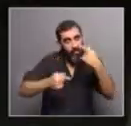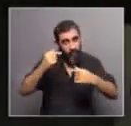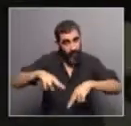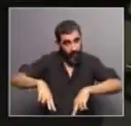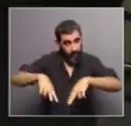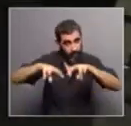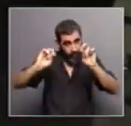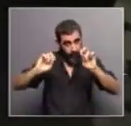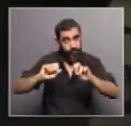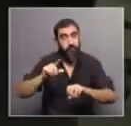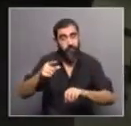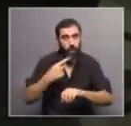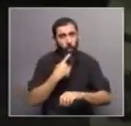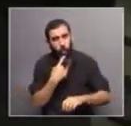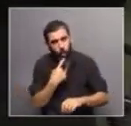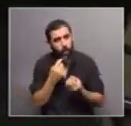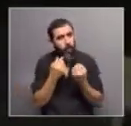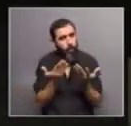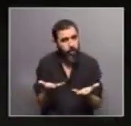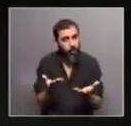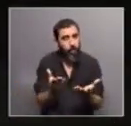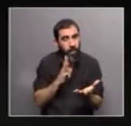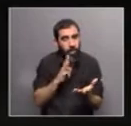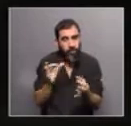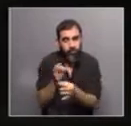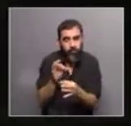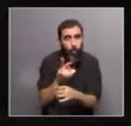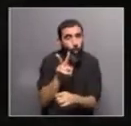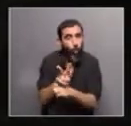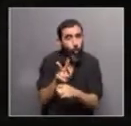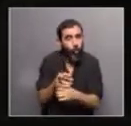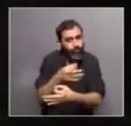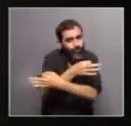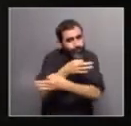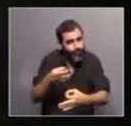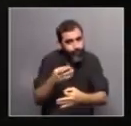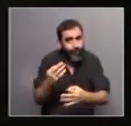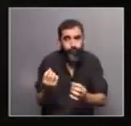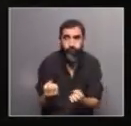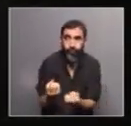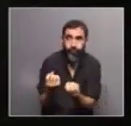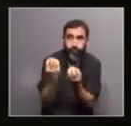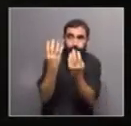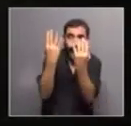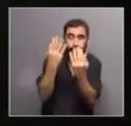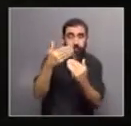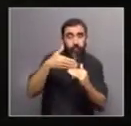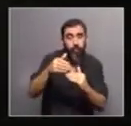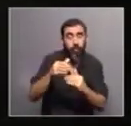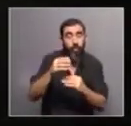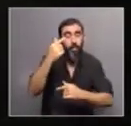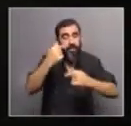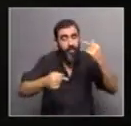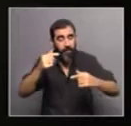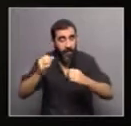estudios. Surgió la inquietud de tener una instalación para poder medir efectivamente esas emisiones de partículas a partir del uso de